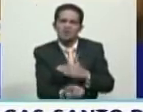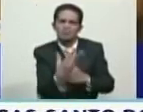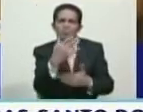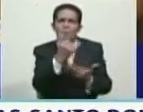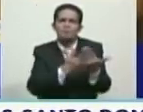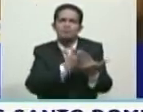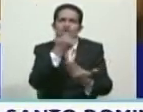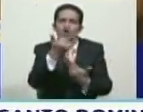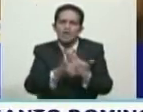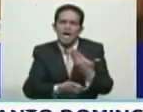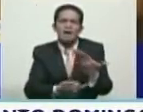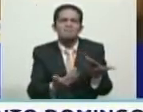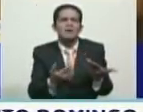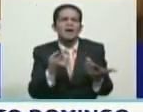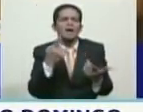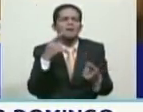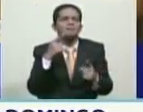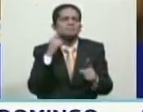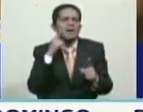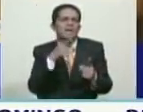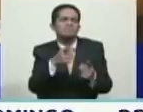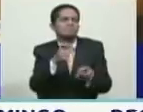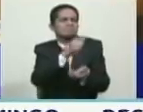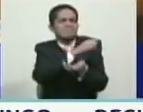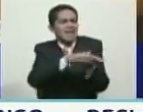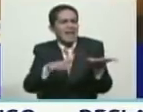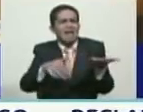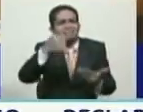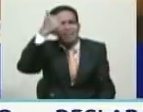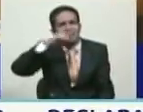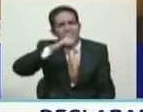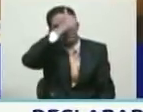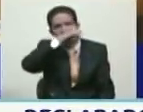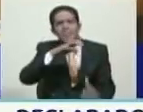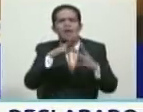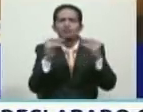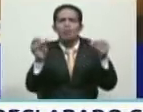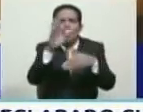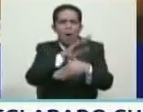un programa Misión Milagro para operar gratuitamente la vista en toda América Latina?